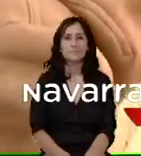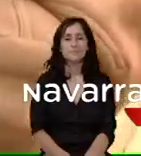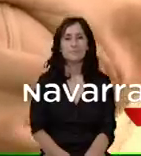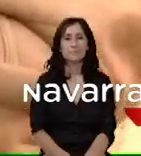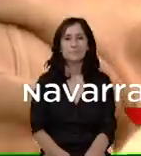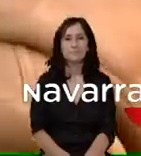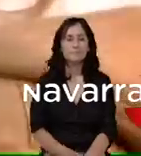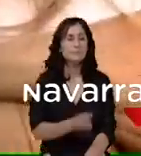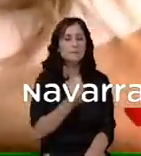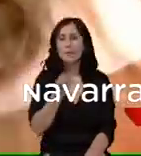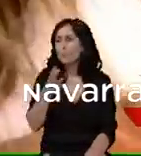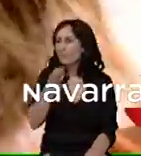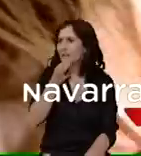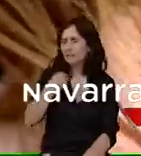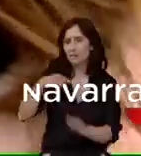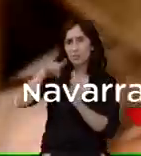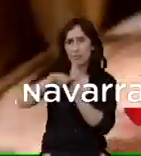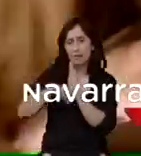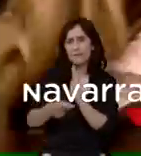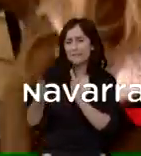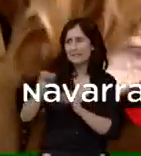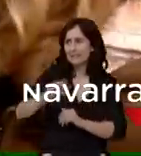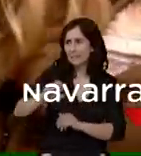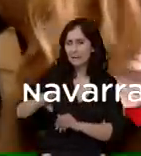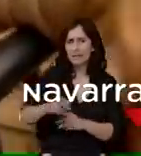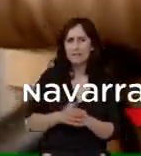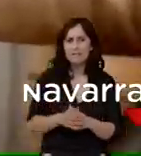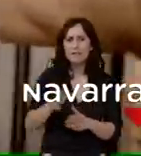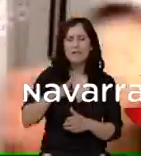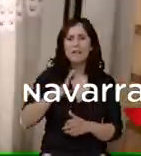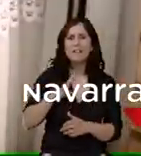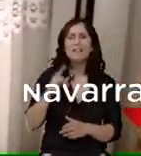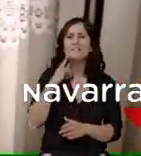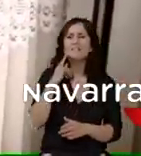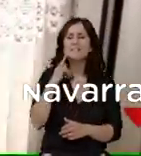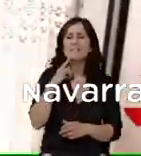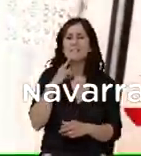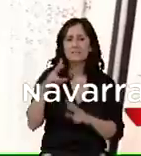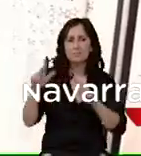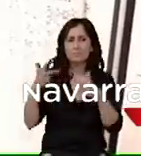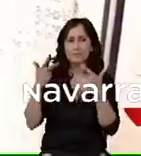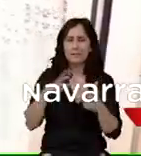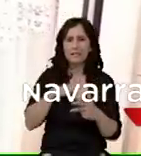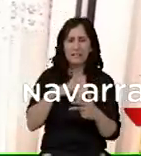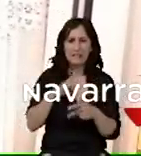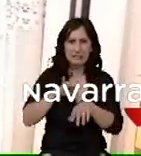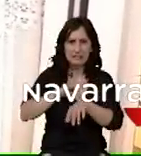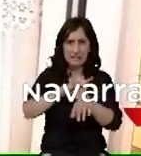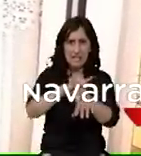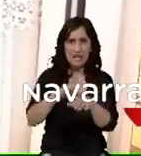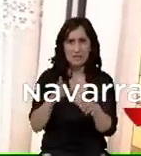Buenas tardes, tiranillas. Hola, muy buenas. ¿Me puede dejar la guía telefónica de Cabanillas? Que es que estoy buscando a Judas.